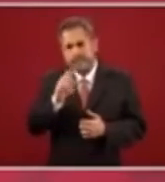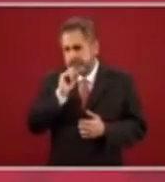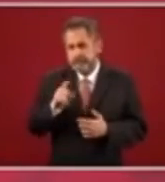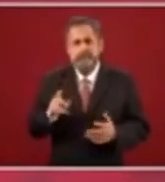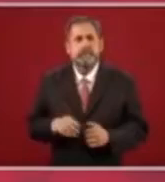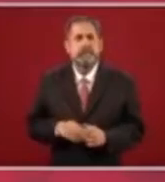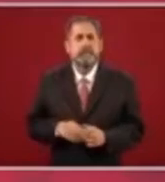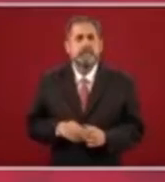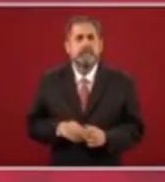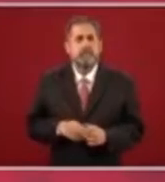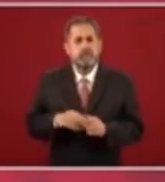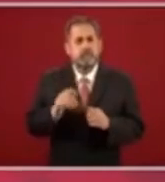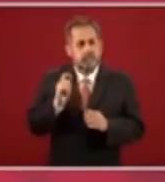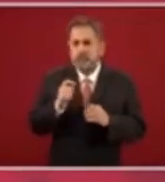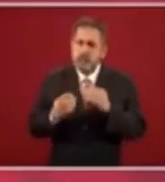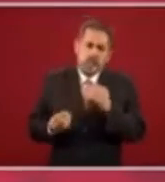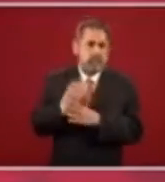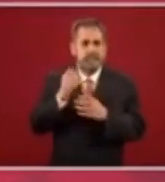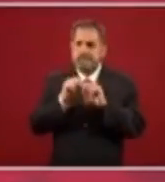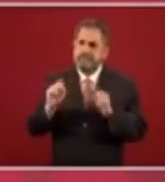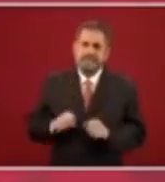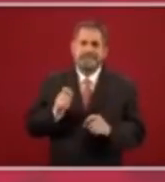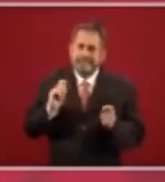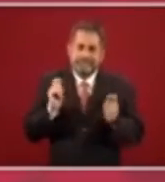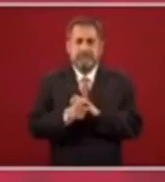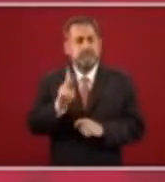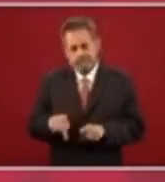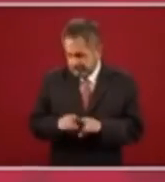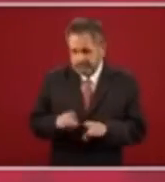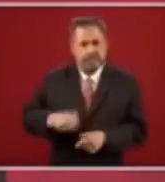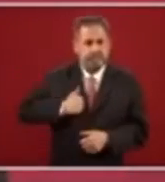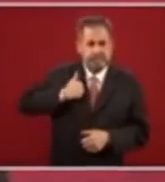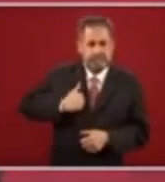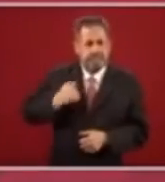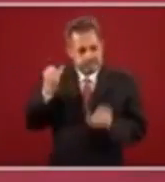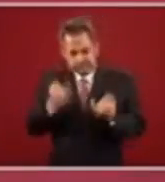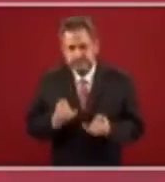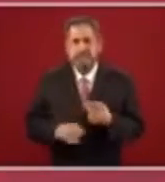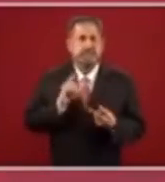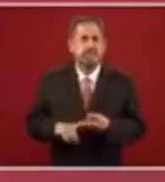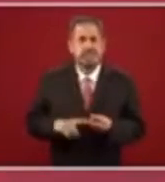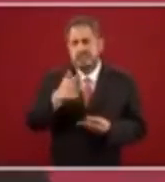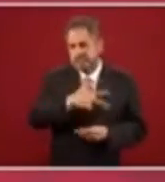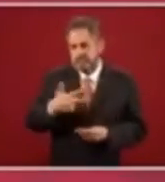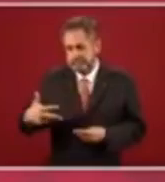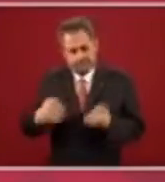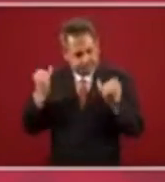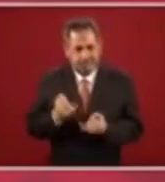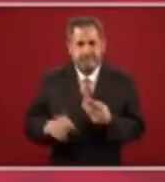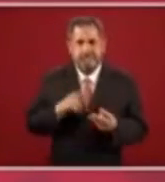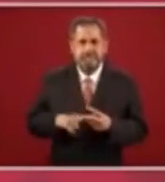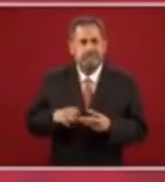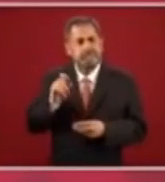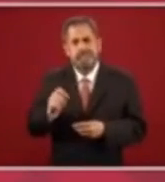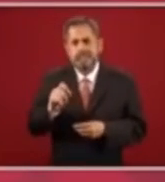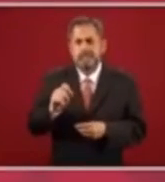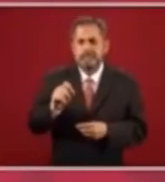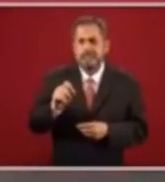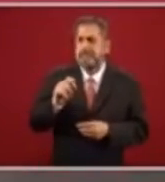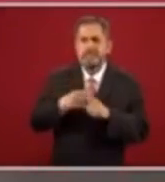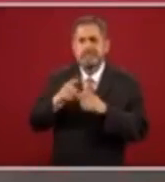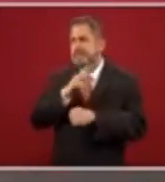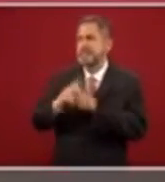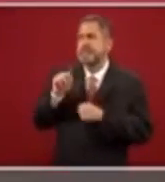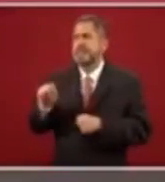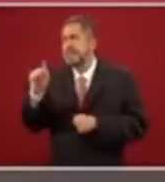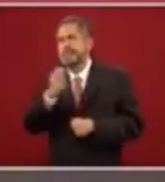maneras es establecer un nuevo sistema, como en Canadá, como en Dinamarca, como en los países donde